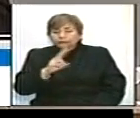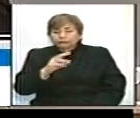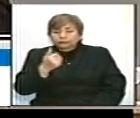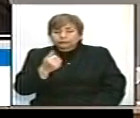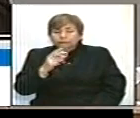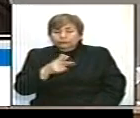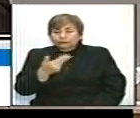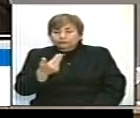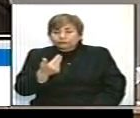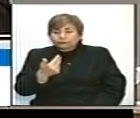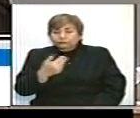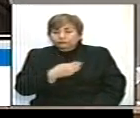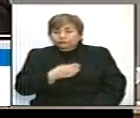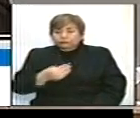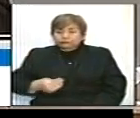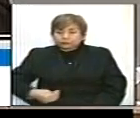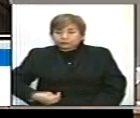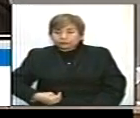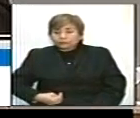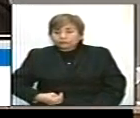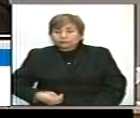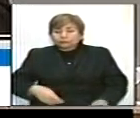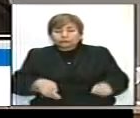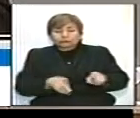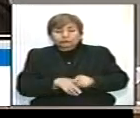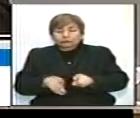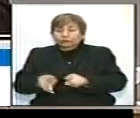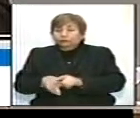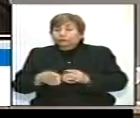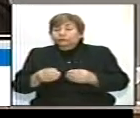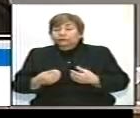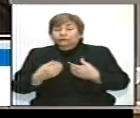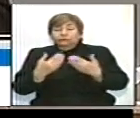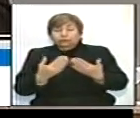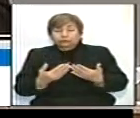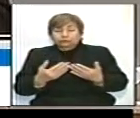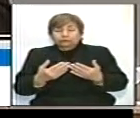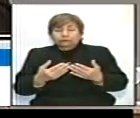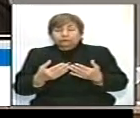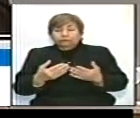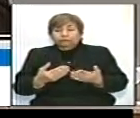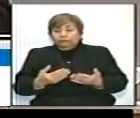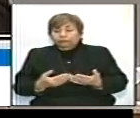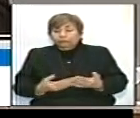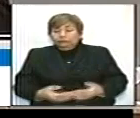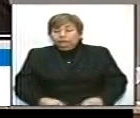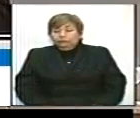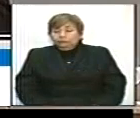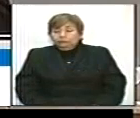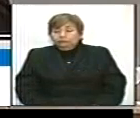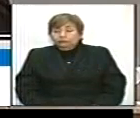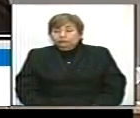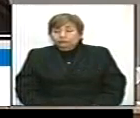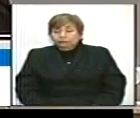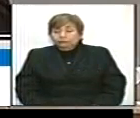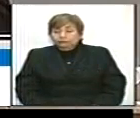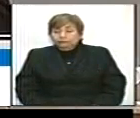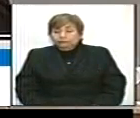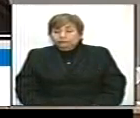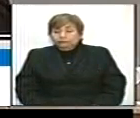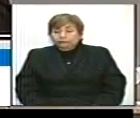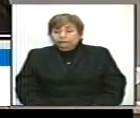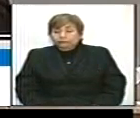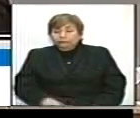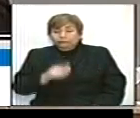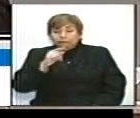23-27213, el mismo que se ejecutará en la modalidad de obra por impuesto. Este